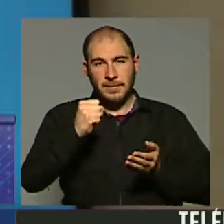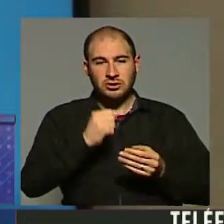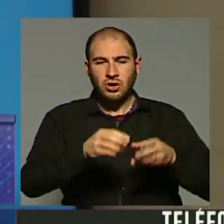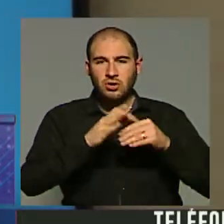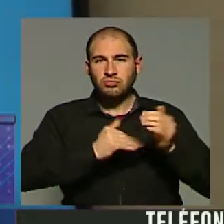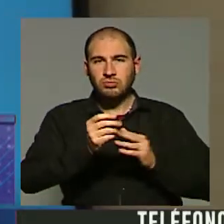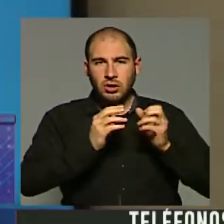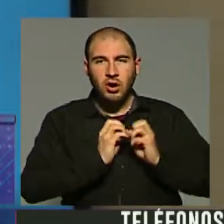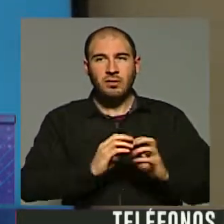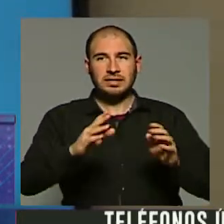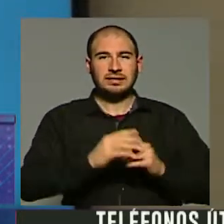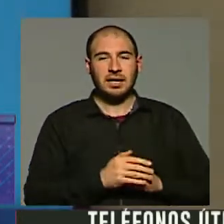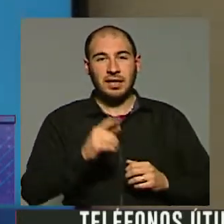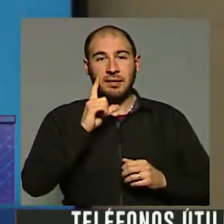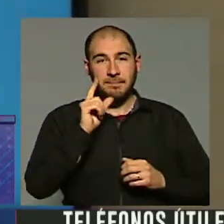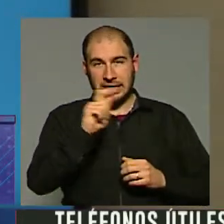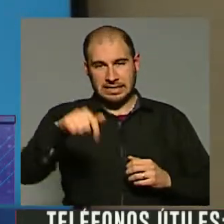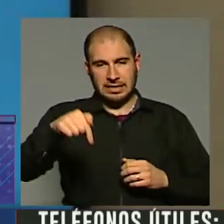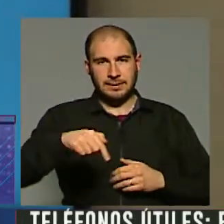comenzará efectivamente este mes.